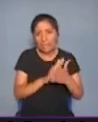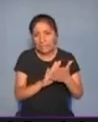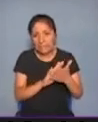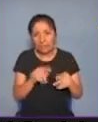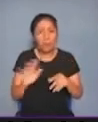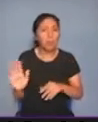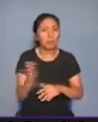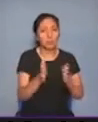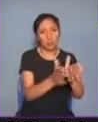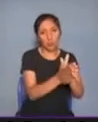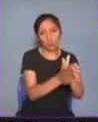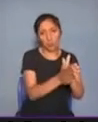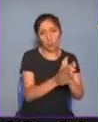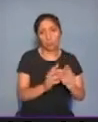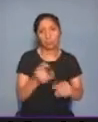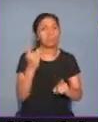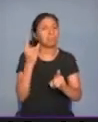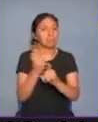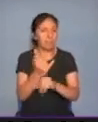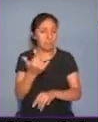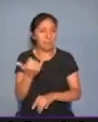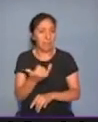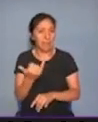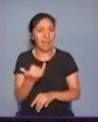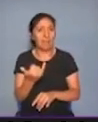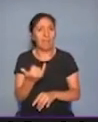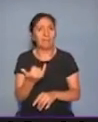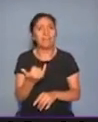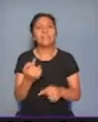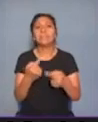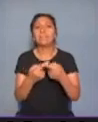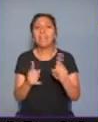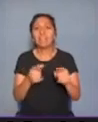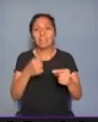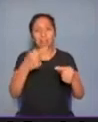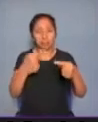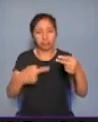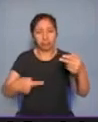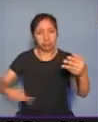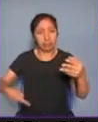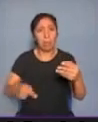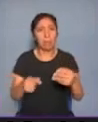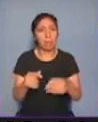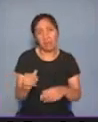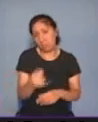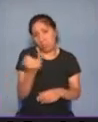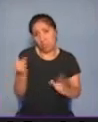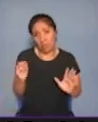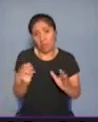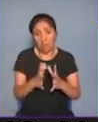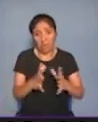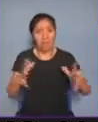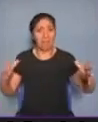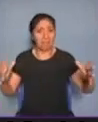todos juntos Entonces siempre tenemos distinto distintas cosas para mejorar para ampliar